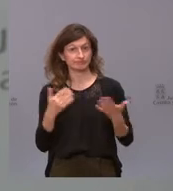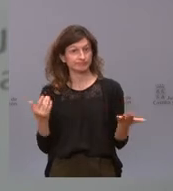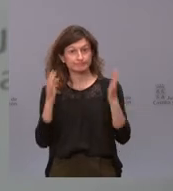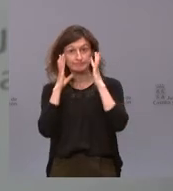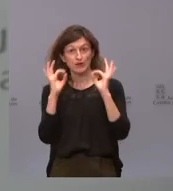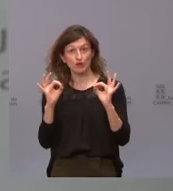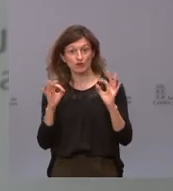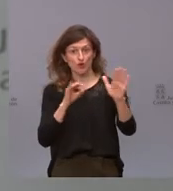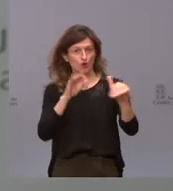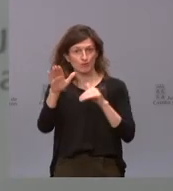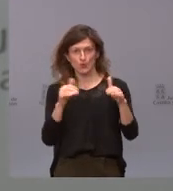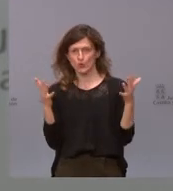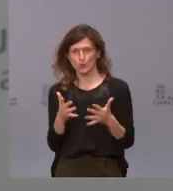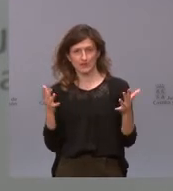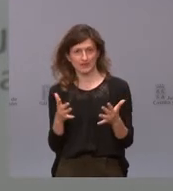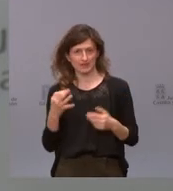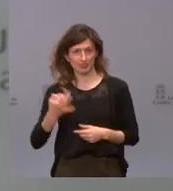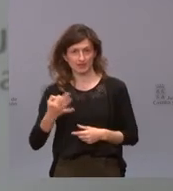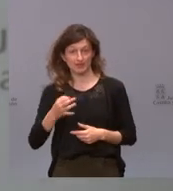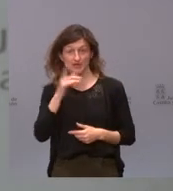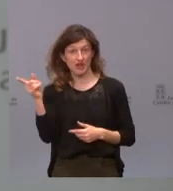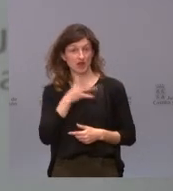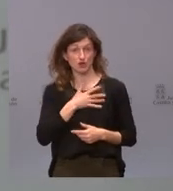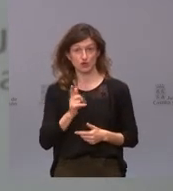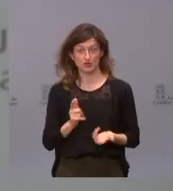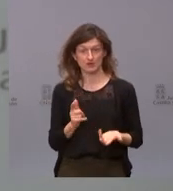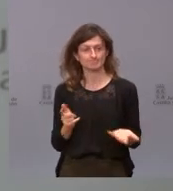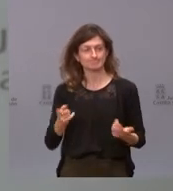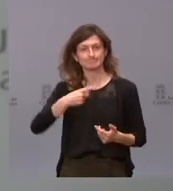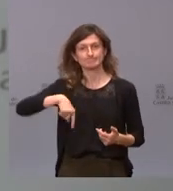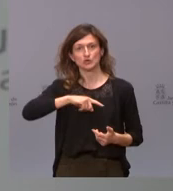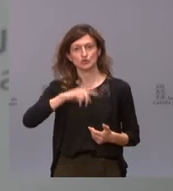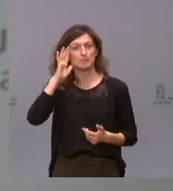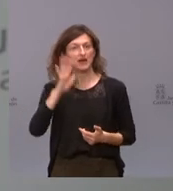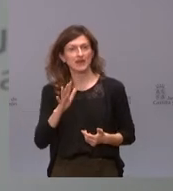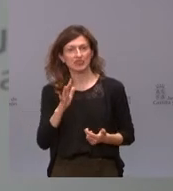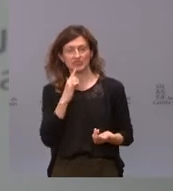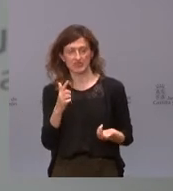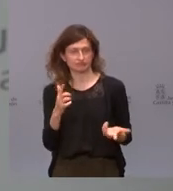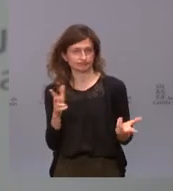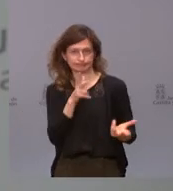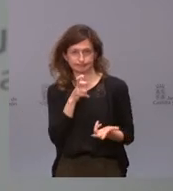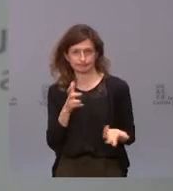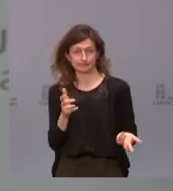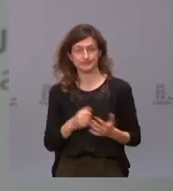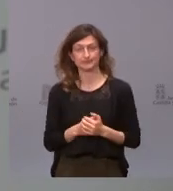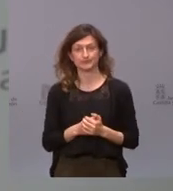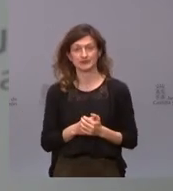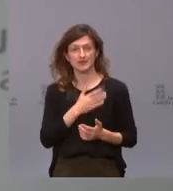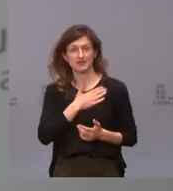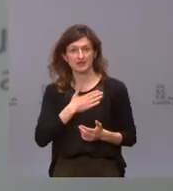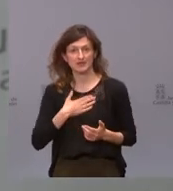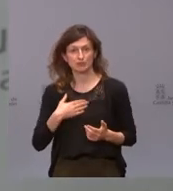convocatoria urgente ya hemos visto que no tiene intención nos parece un absoluto despropósito consideramos que la